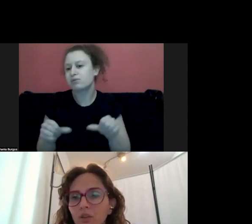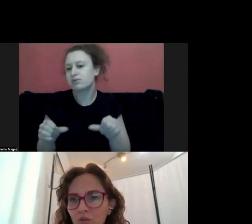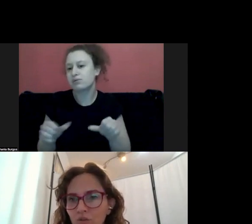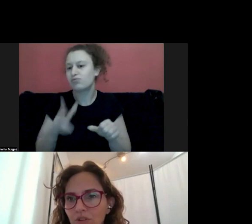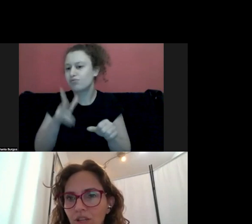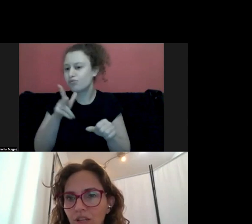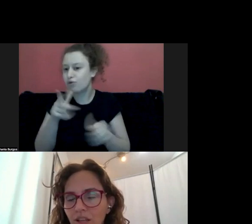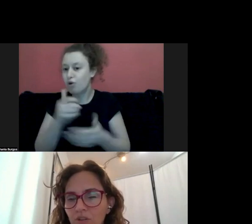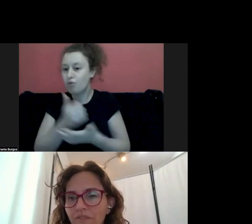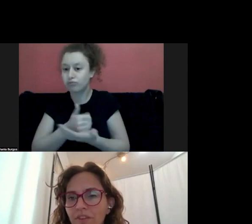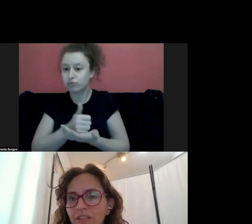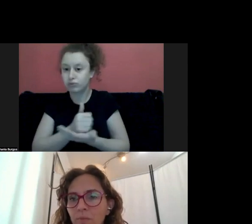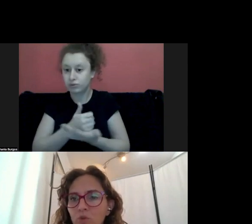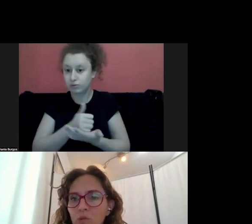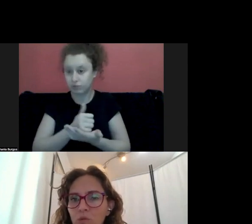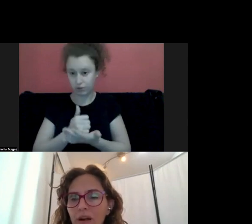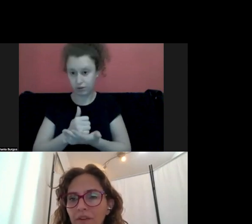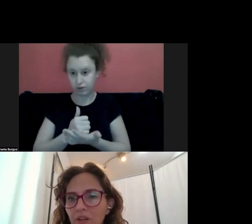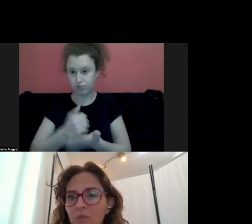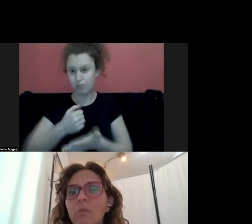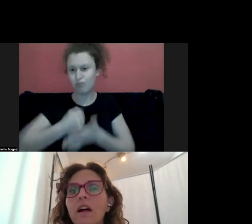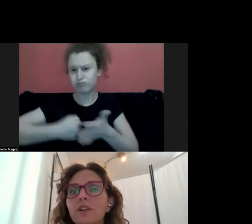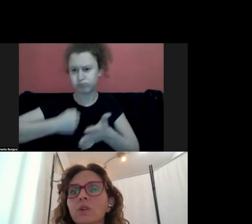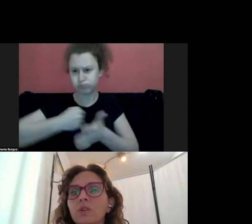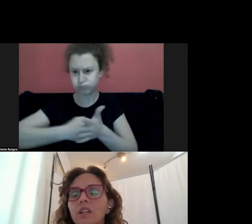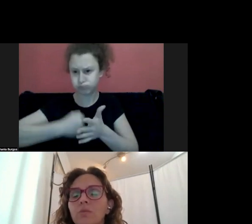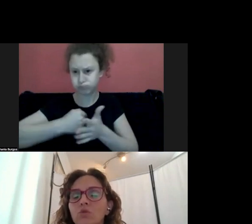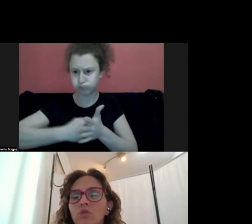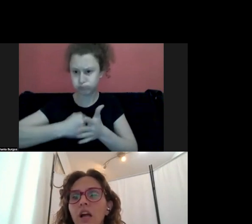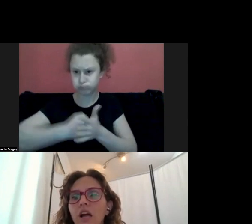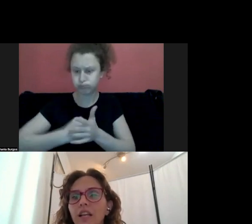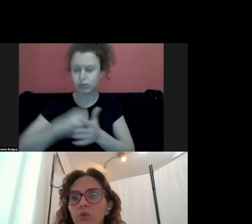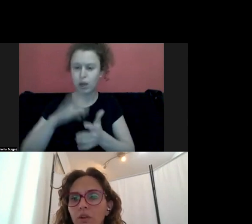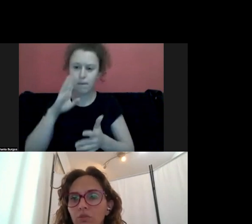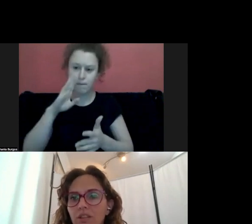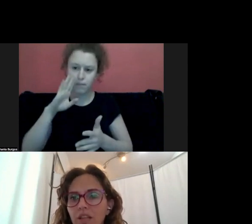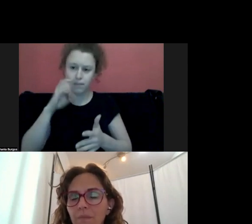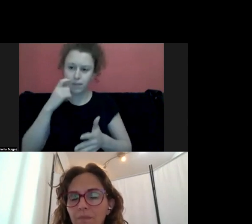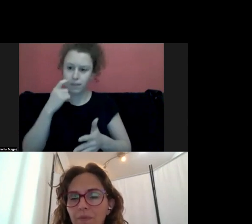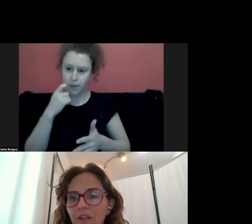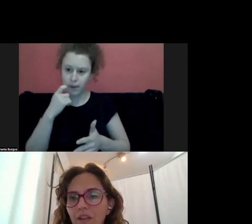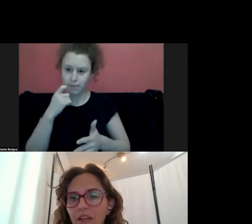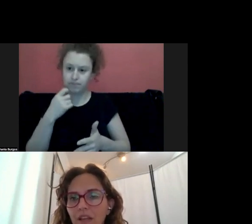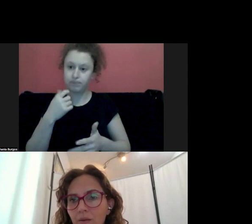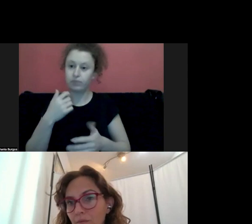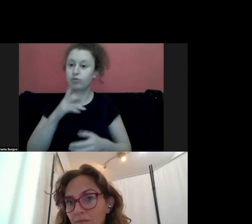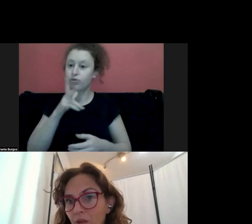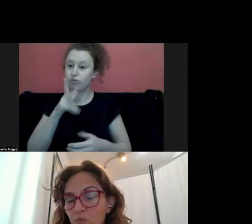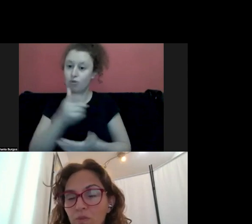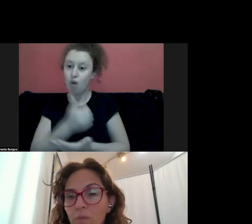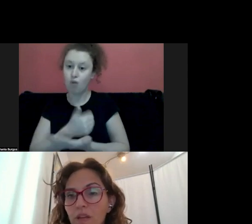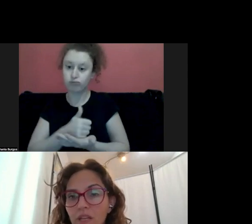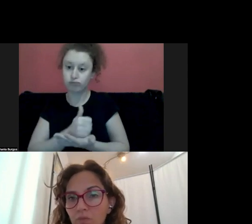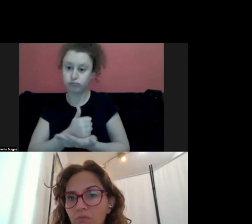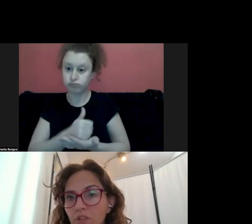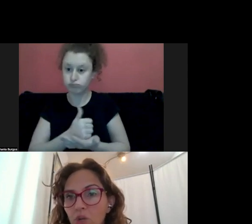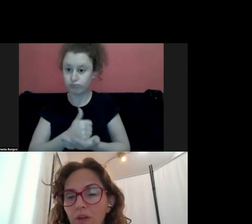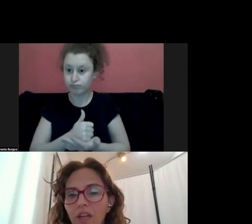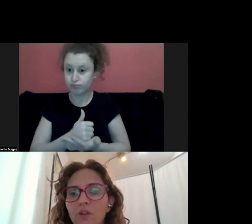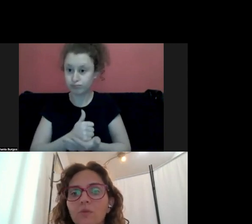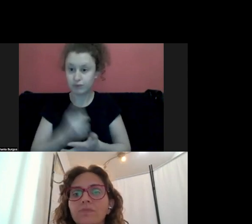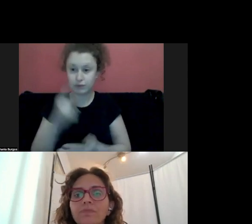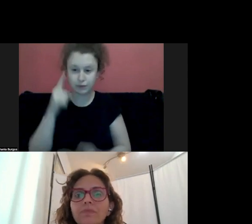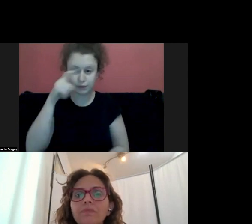qué retos nos enfrentamos como padres y como madres cuando tenemos una criatura autista que es un bebé, es un